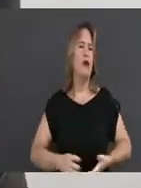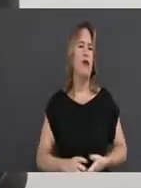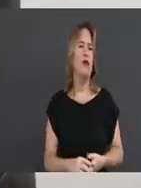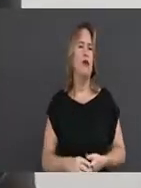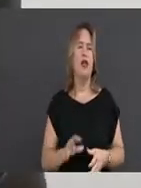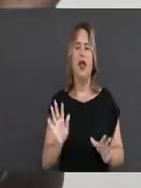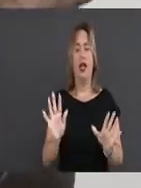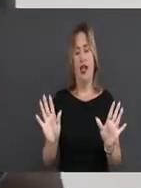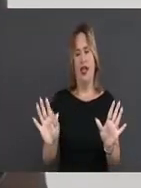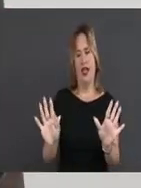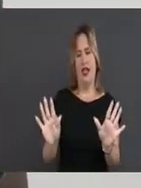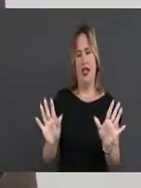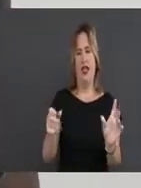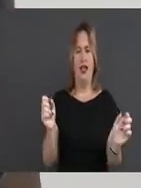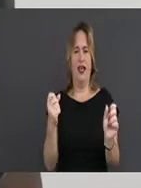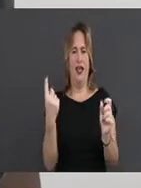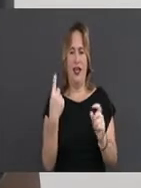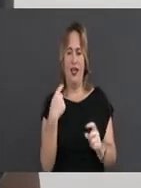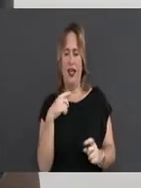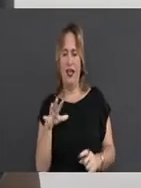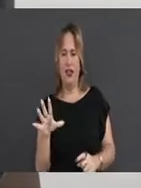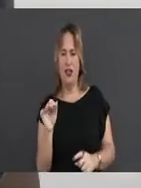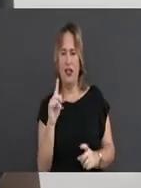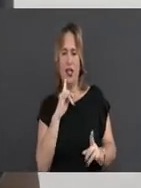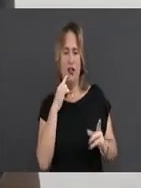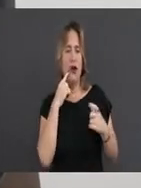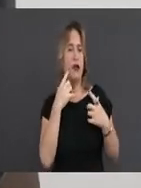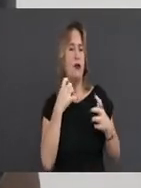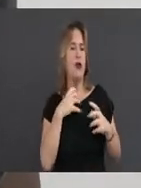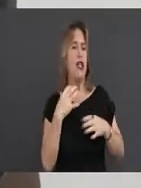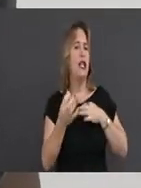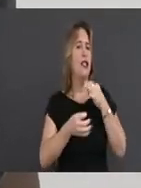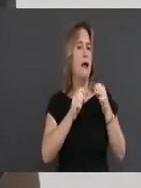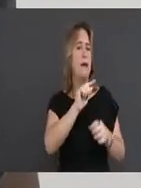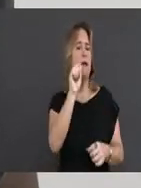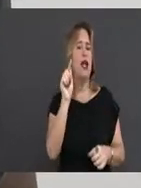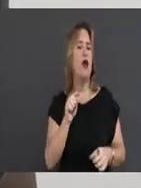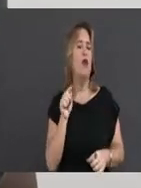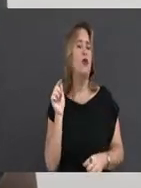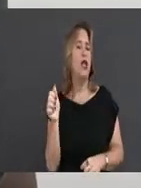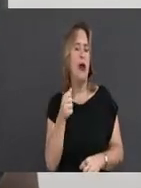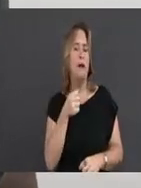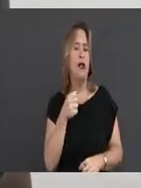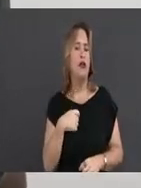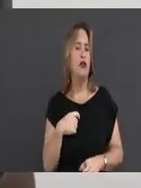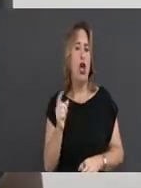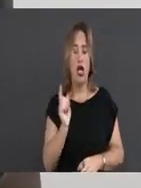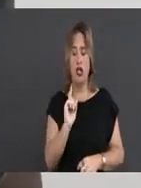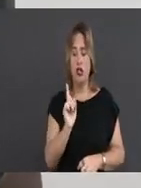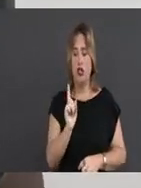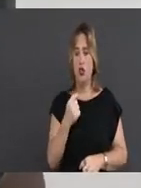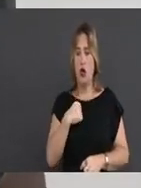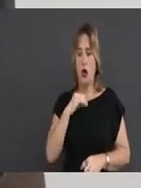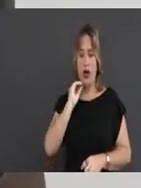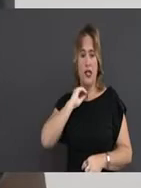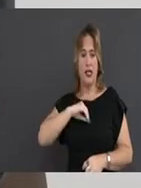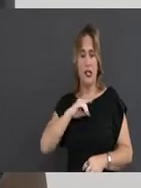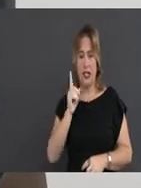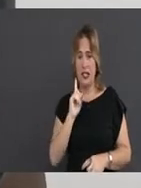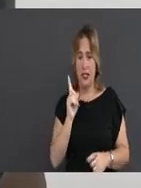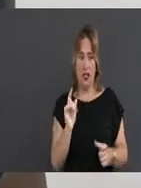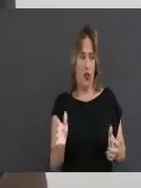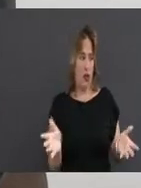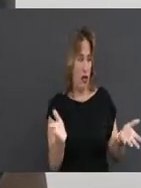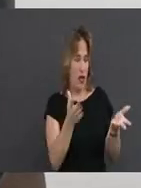eso solamente es importante la pregunta que ha hecho Dairon. Y no es el sentido del programa,